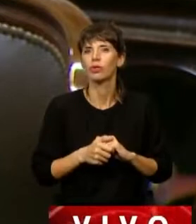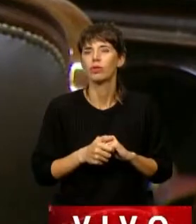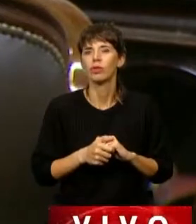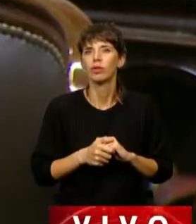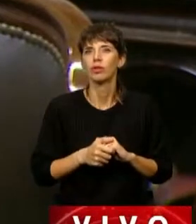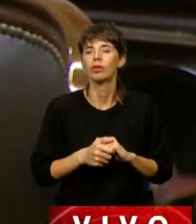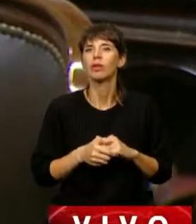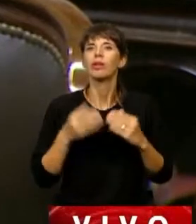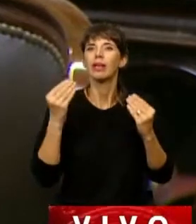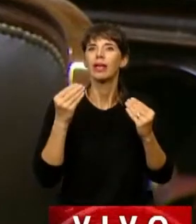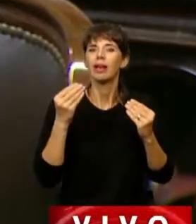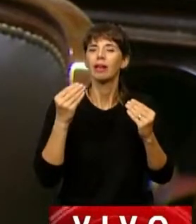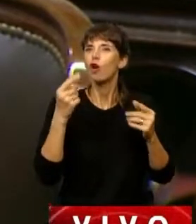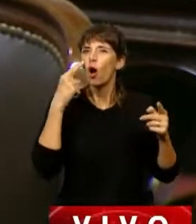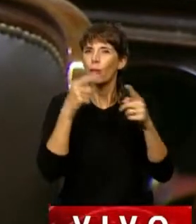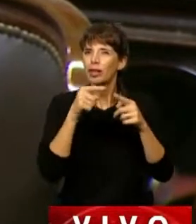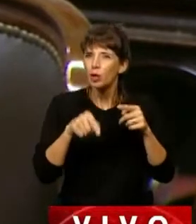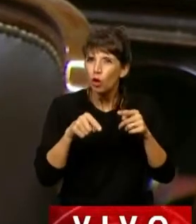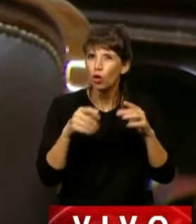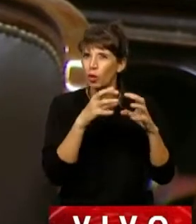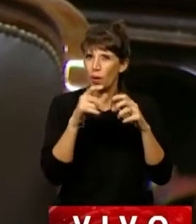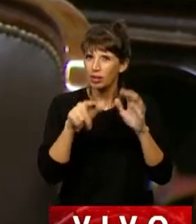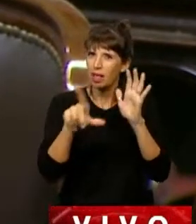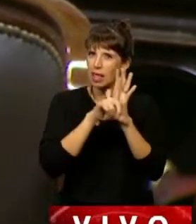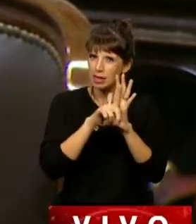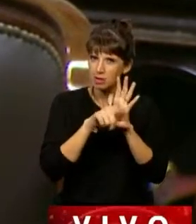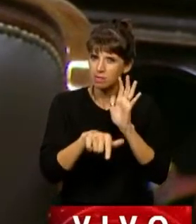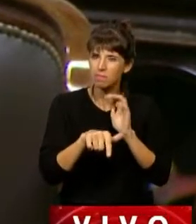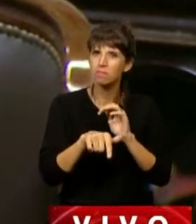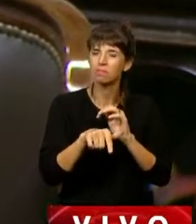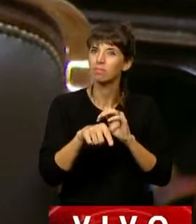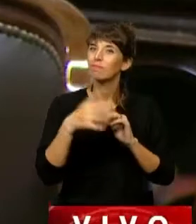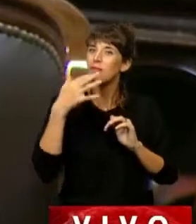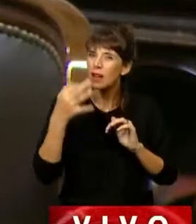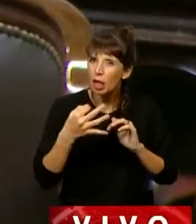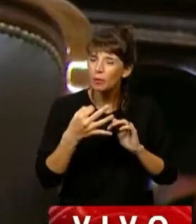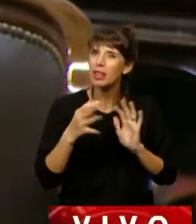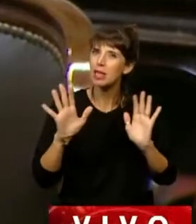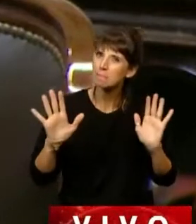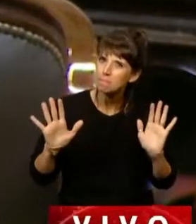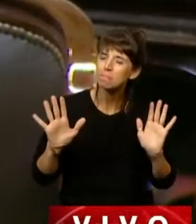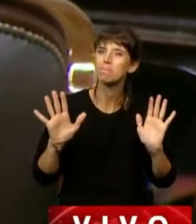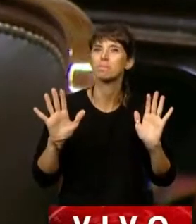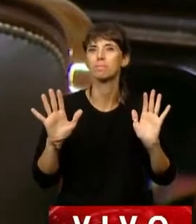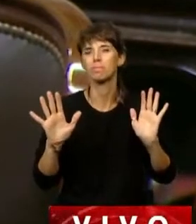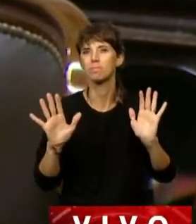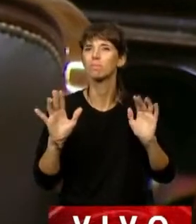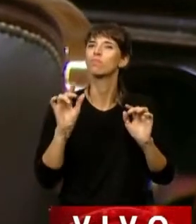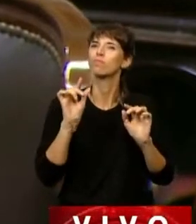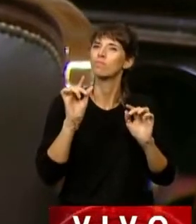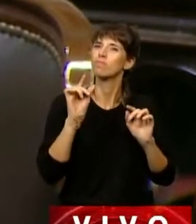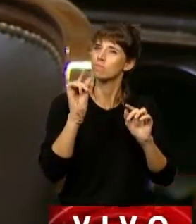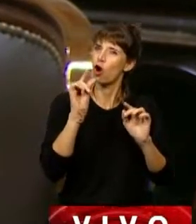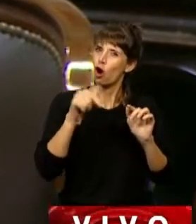de que el móvil del tratamiento de esta ley, lamentablemente, en términos decisivos, tiene que ver con las